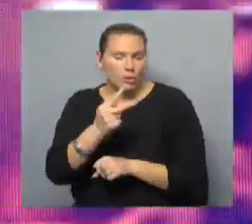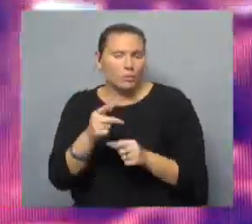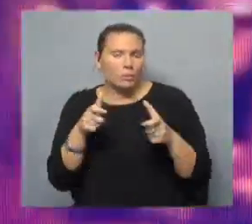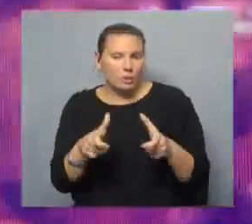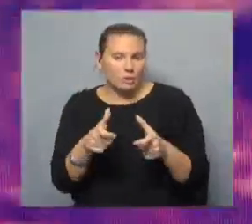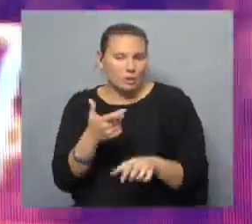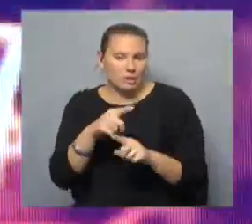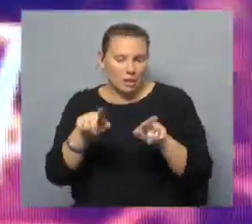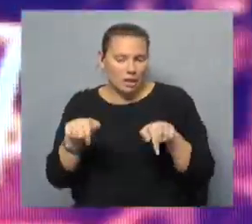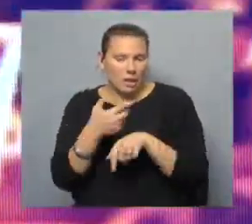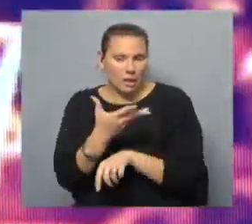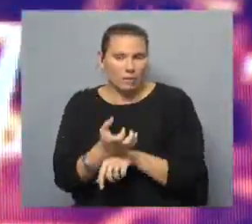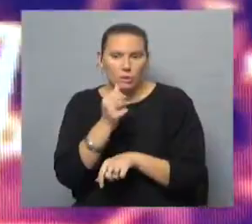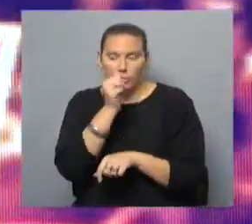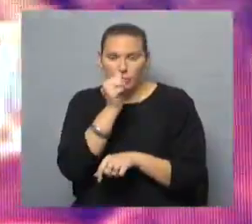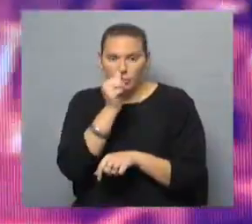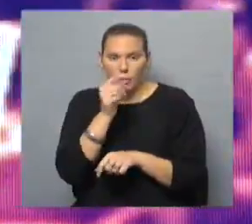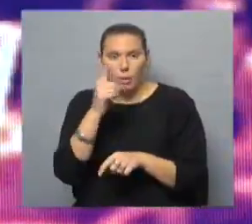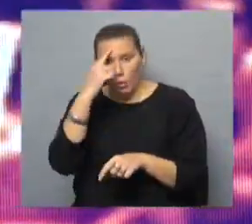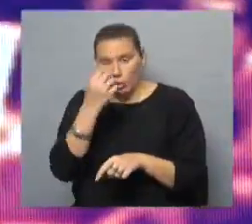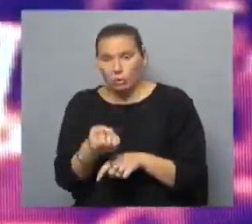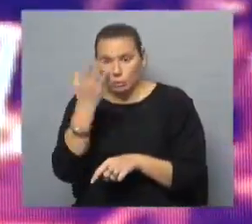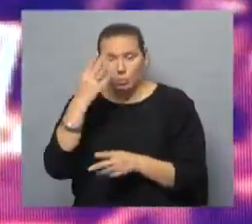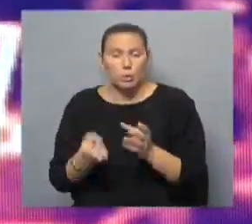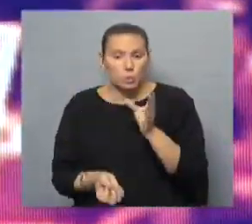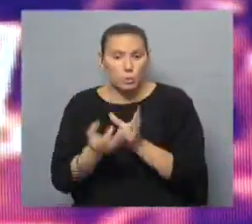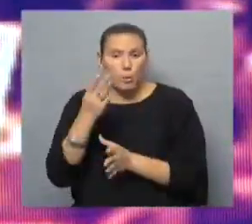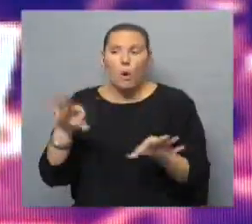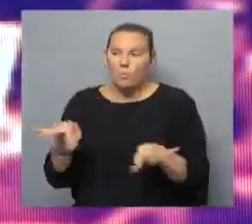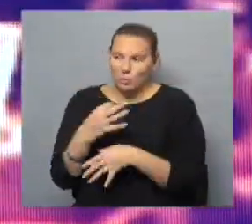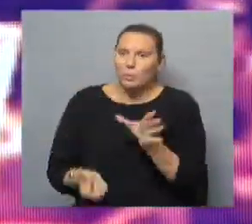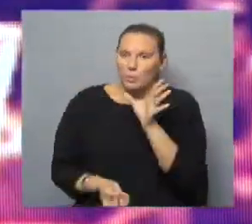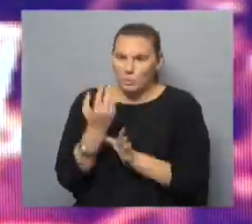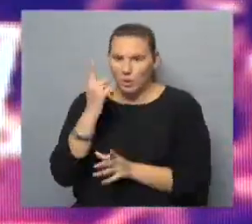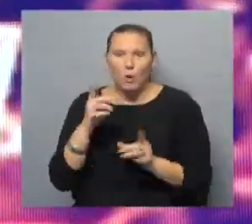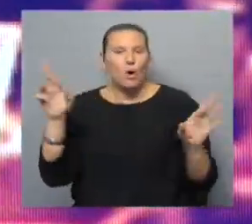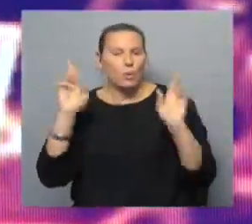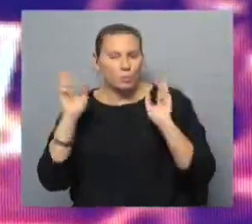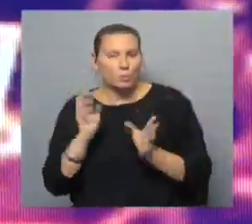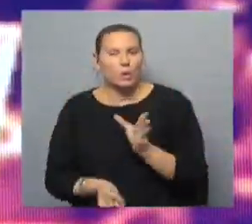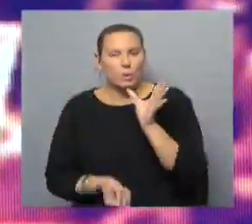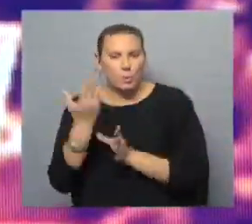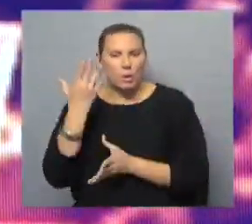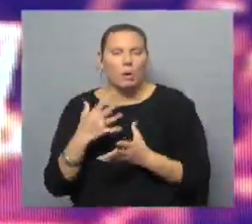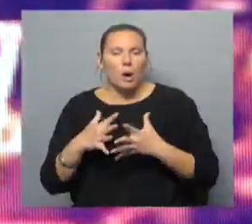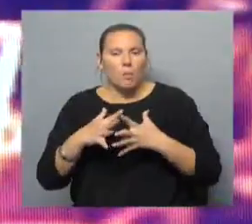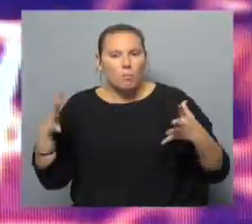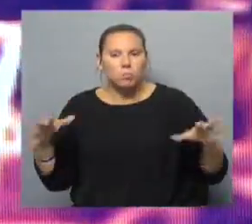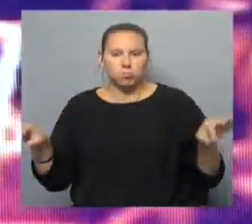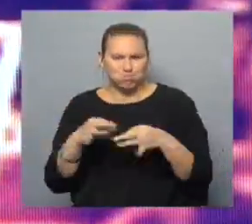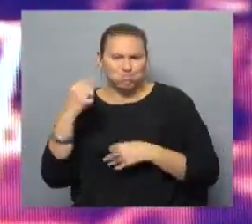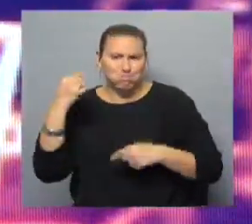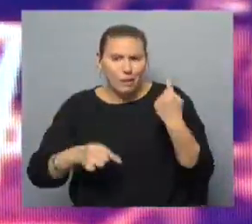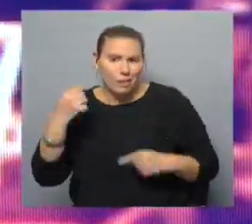de estudio, y con un concepto nuevo, músico nuevo, sonidos nuevos, una mochila grande de musicalidades,